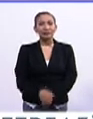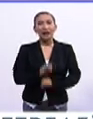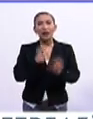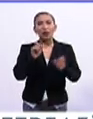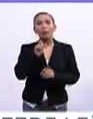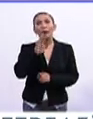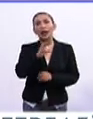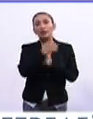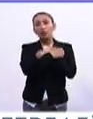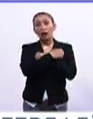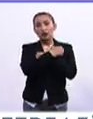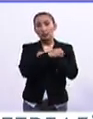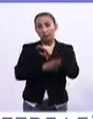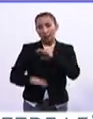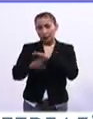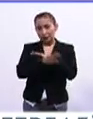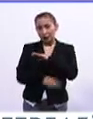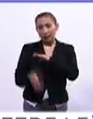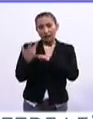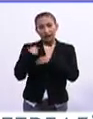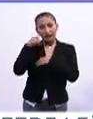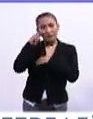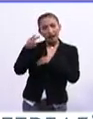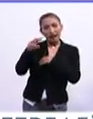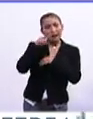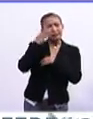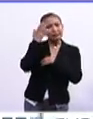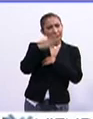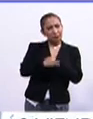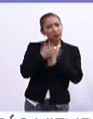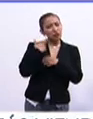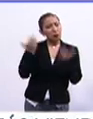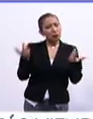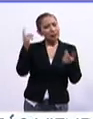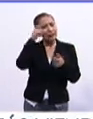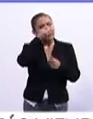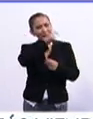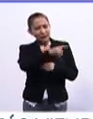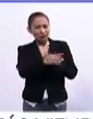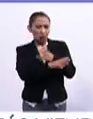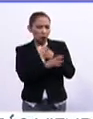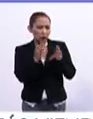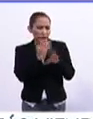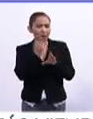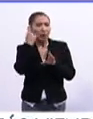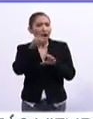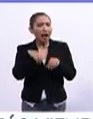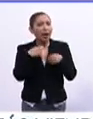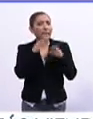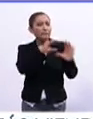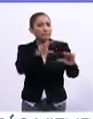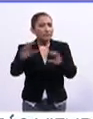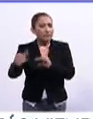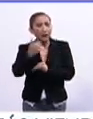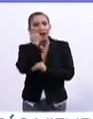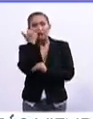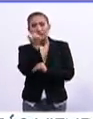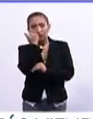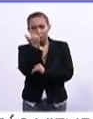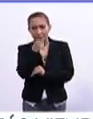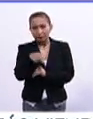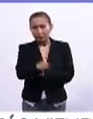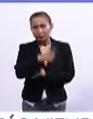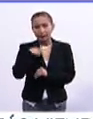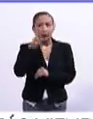Así es, Omar, la educación básica pues está enfrentando, lo sabemos, una serie de retos para ofrecer una mejor preparación para los alumnos.